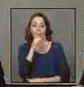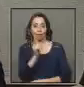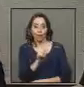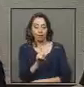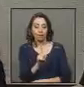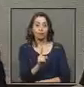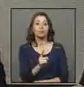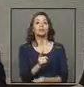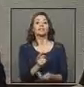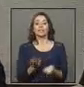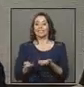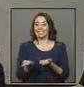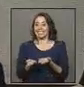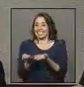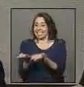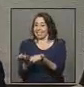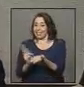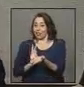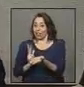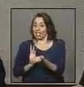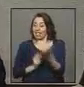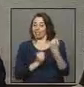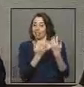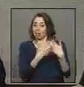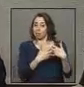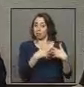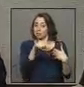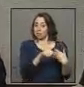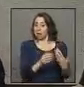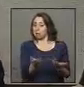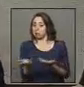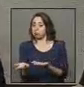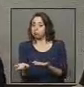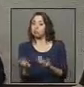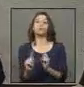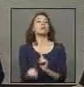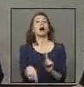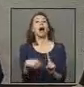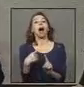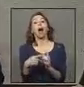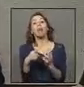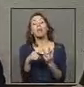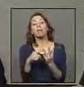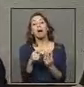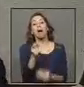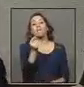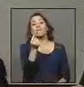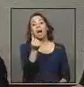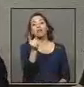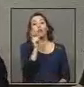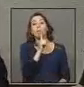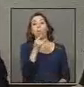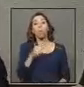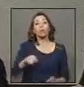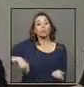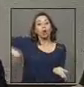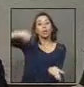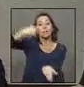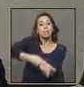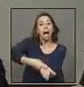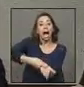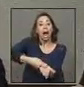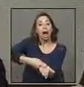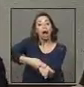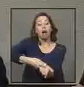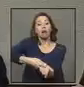afecta el servicio al cliente que entregan estas compañías y además los valores finales al consumidor.